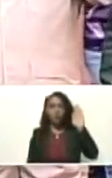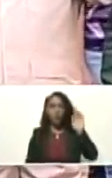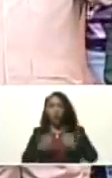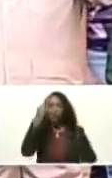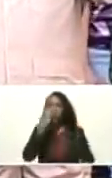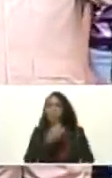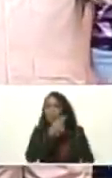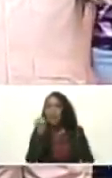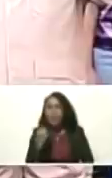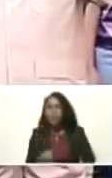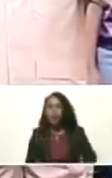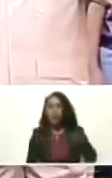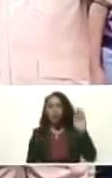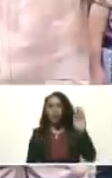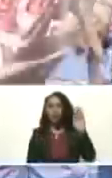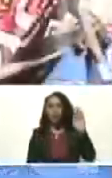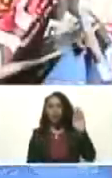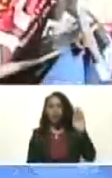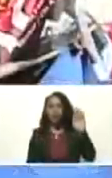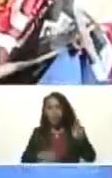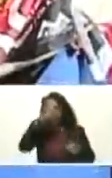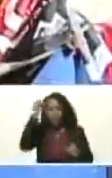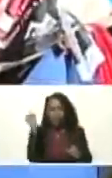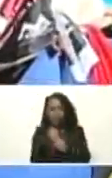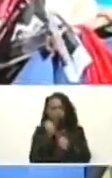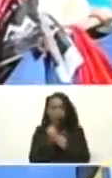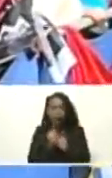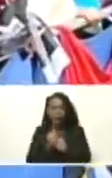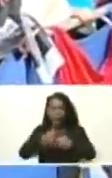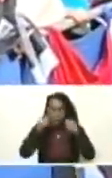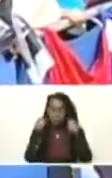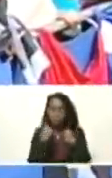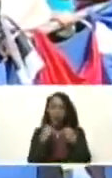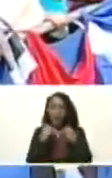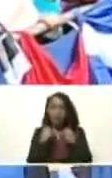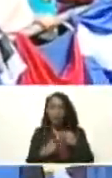comprometerme a trabajar fielmente